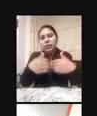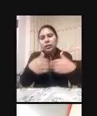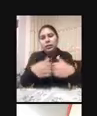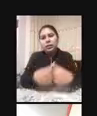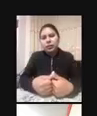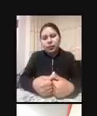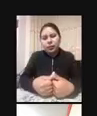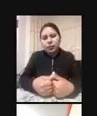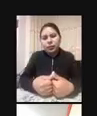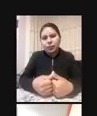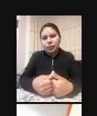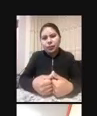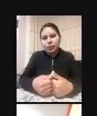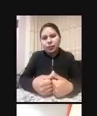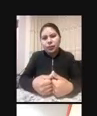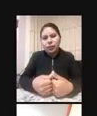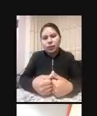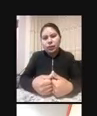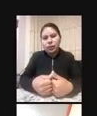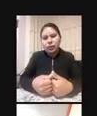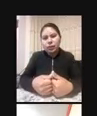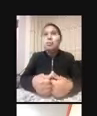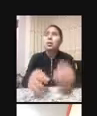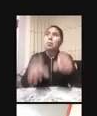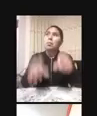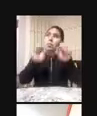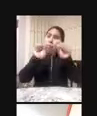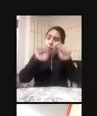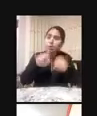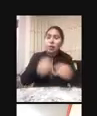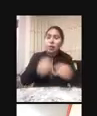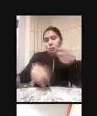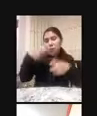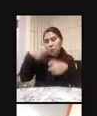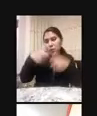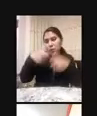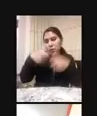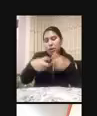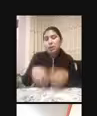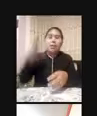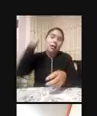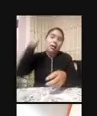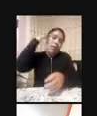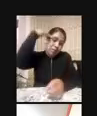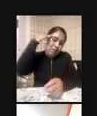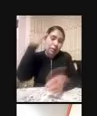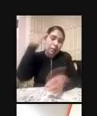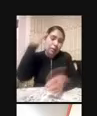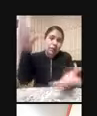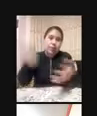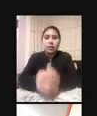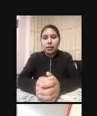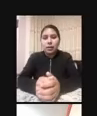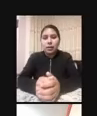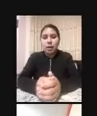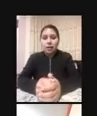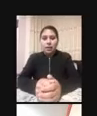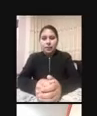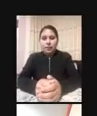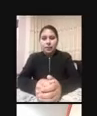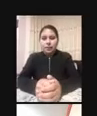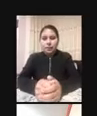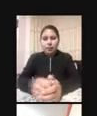este trastorno genético, pues afecta, ¿no?, a otras estructuras cerebrales. Pues ahí está la corteza prefrontal,